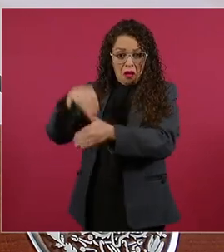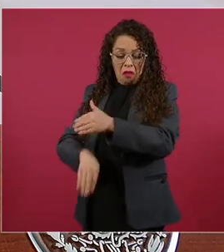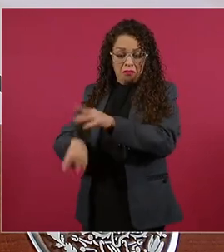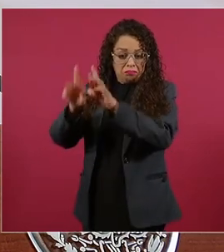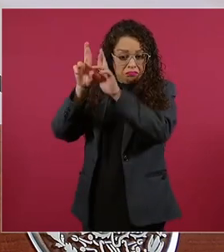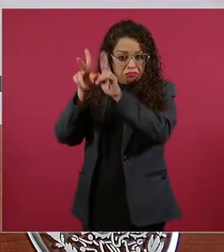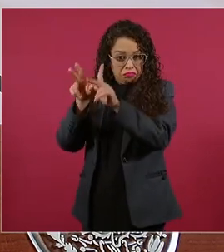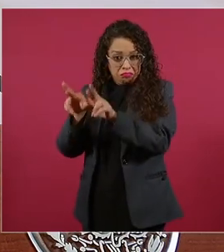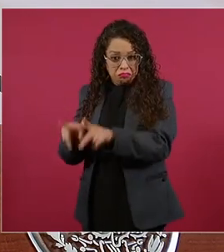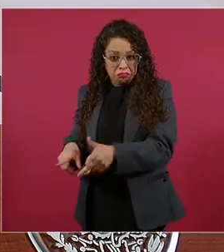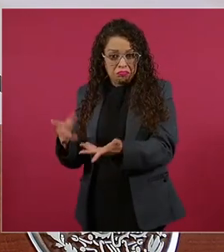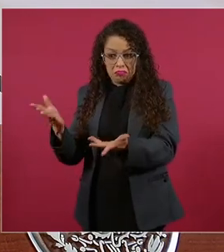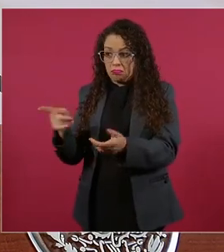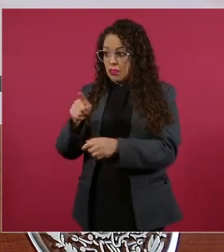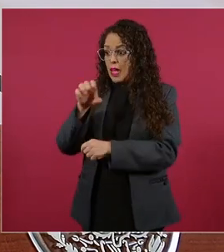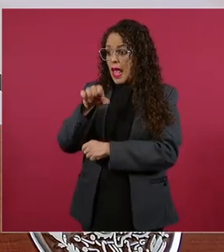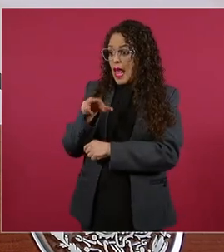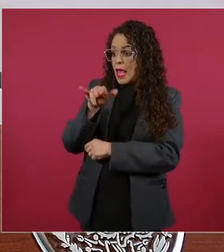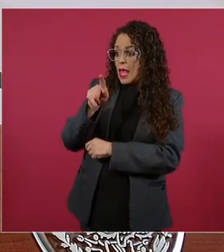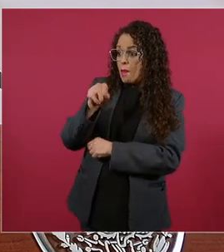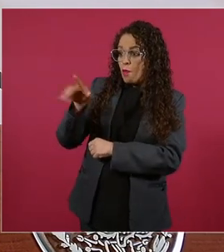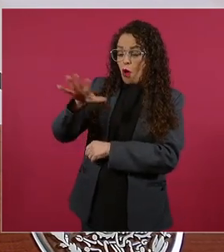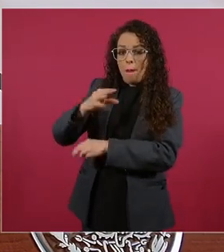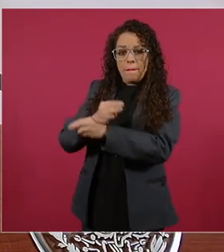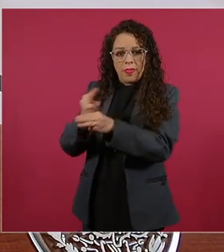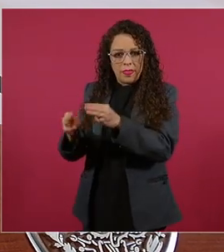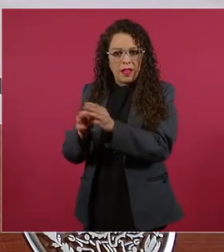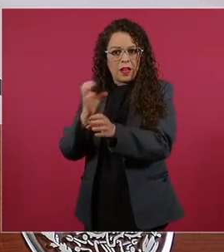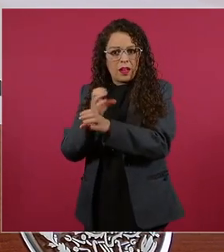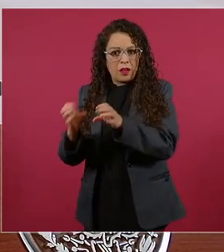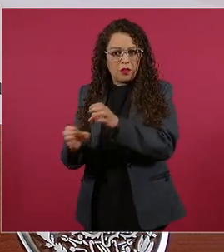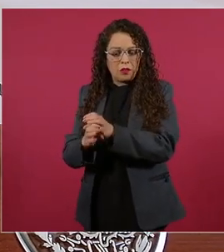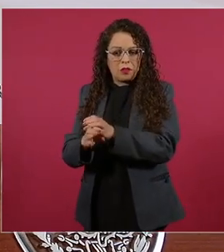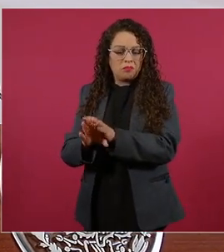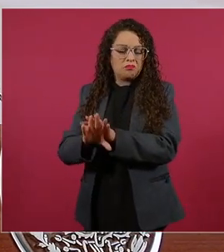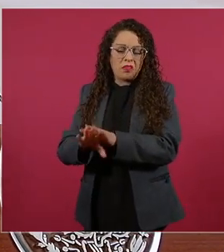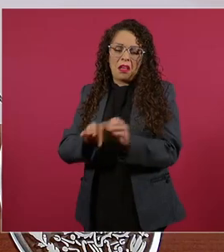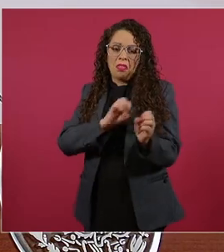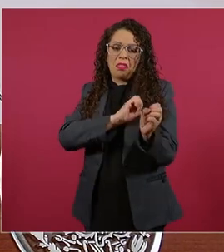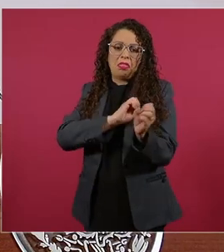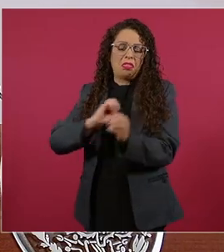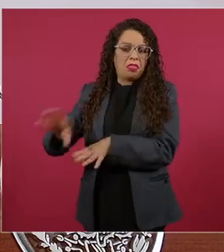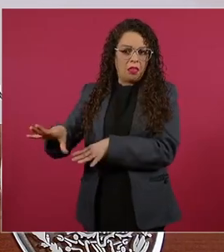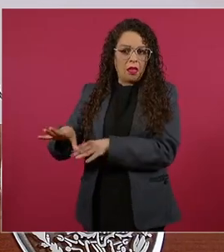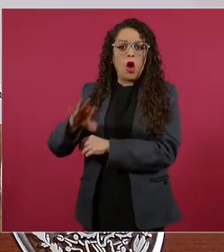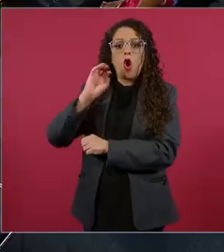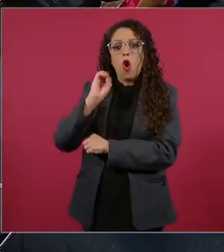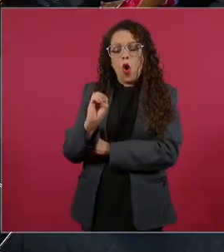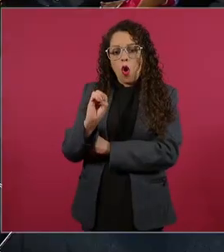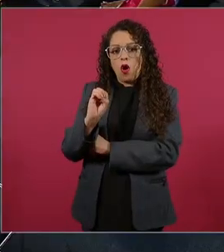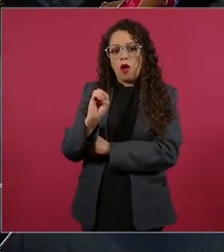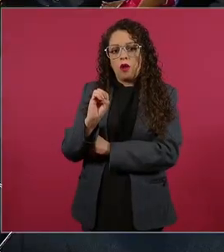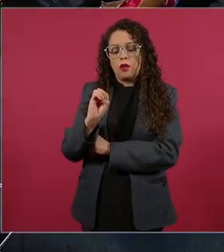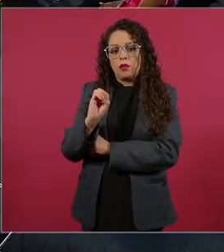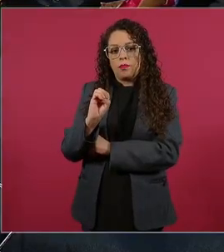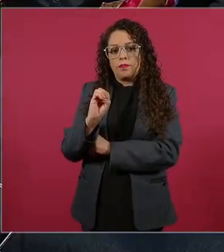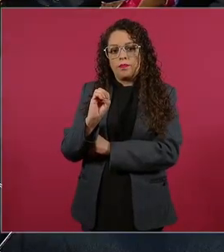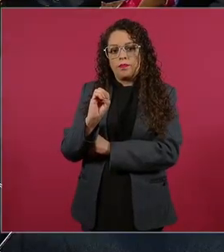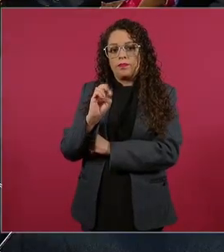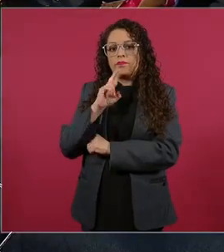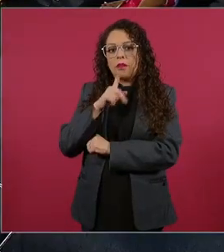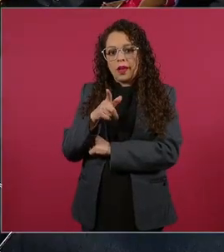desperdiciar todos los equipos o invertir, y decidimos invertir, pero